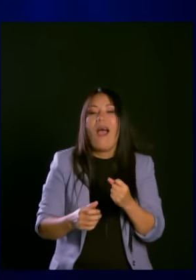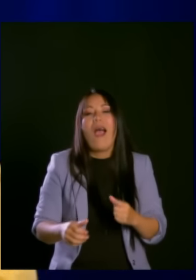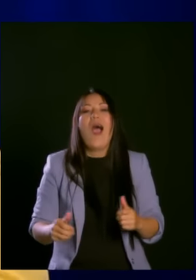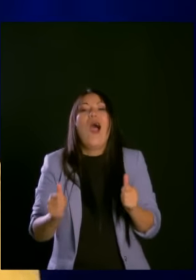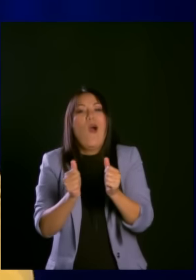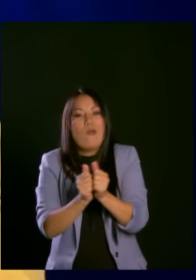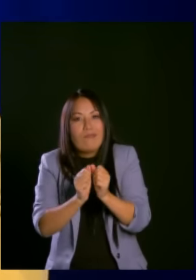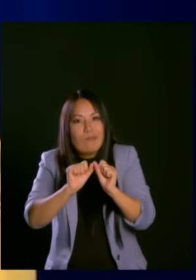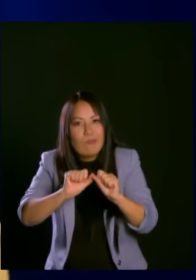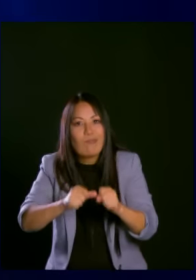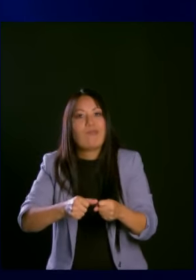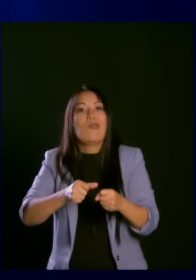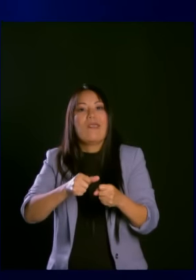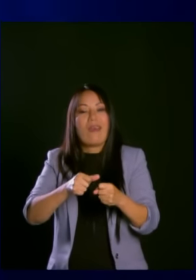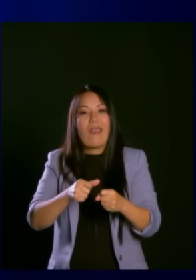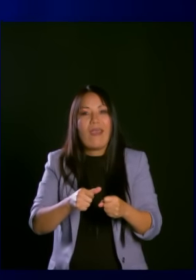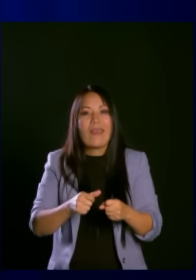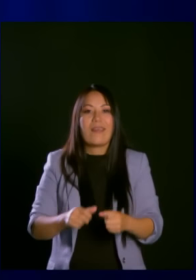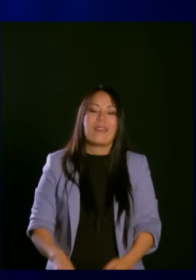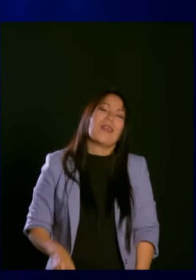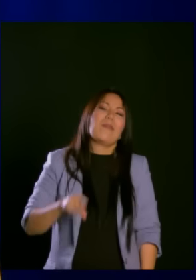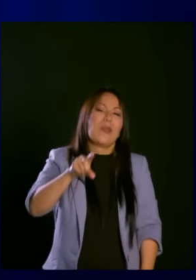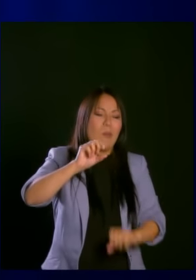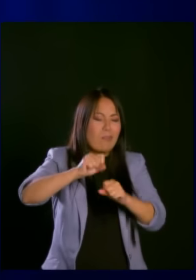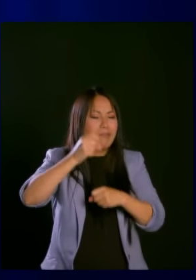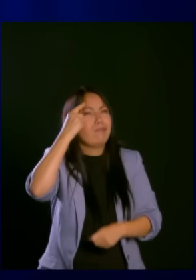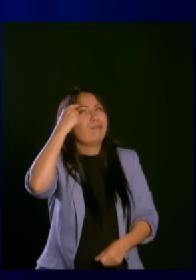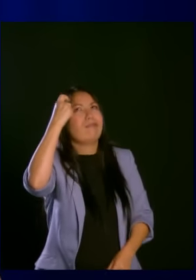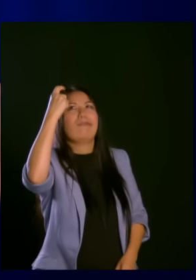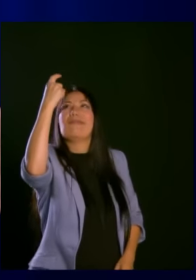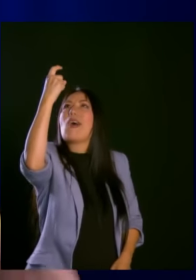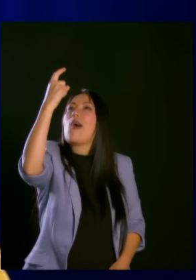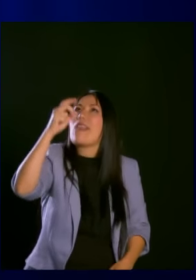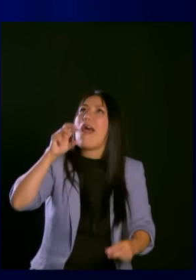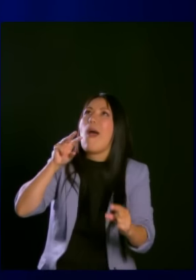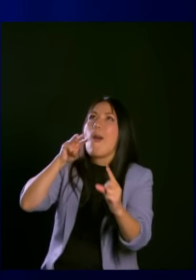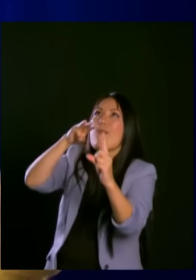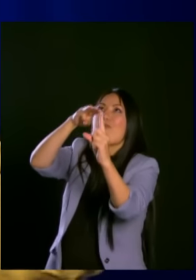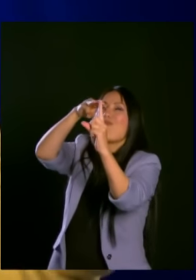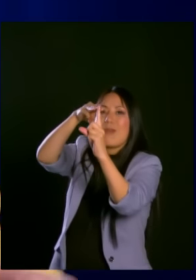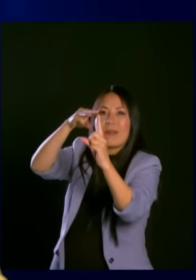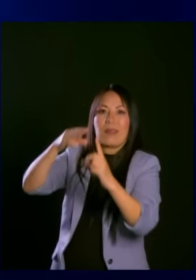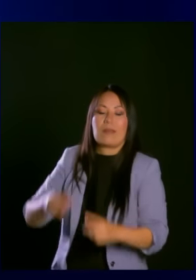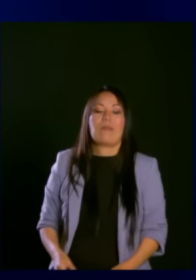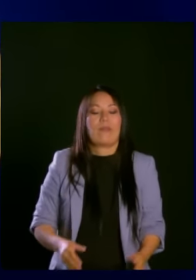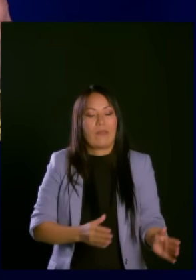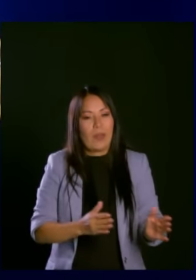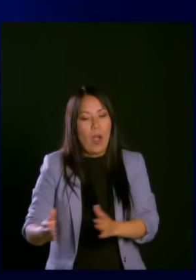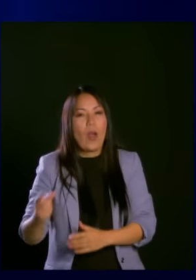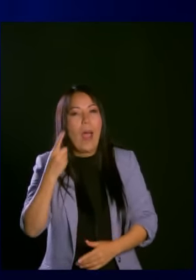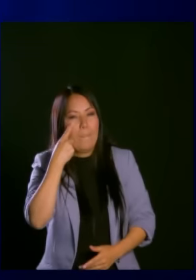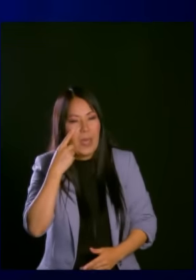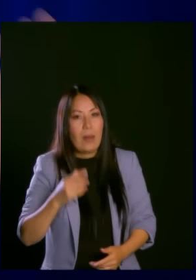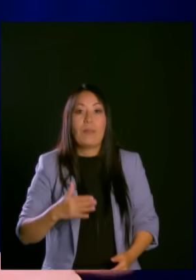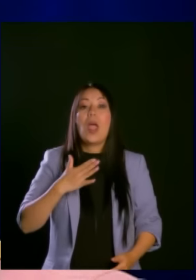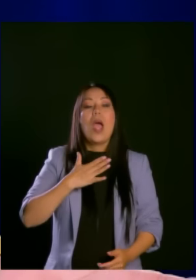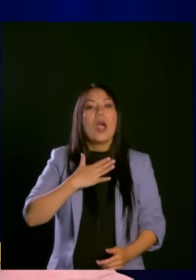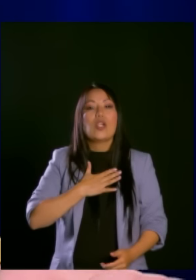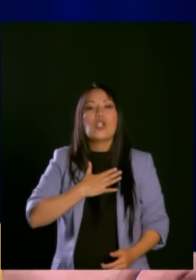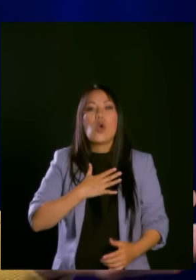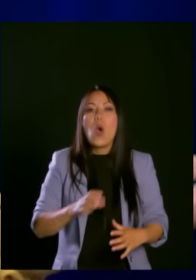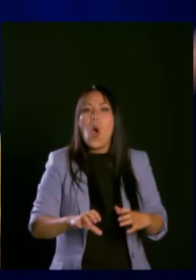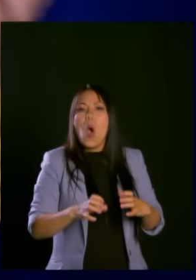y sueña así, de esa manera. Ahora, hay cosas que tenemos que comprender. Yo no puedo tratar con tu sueño o tu